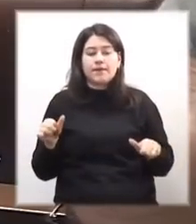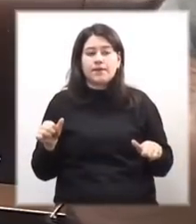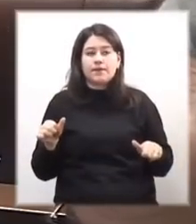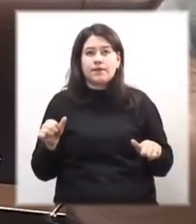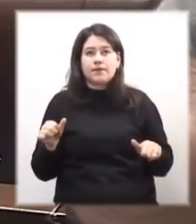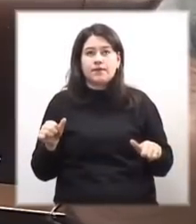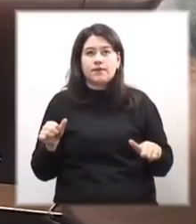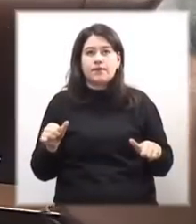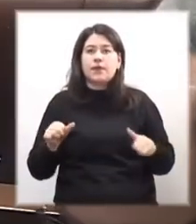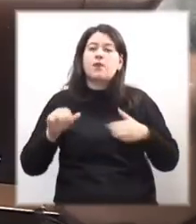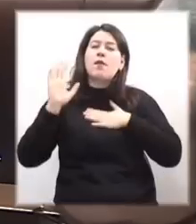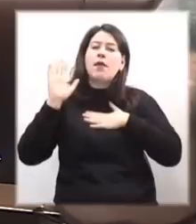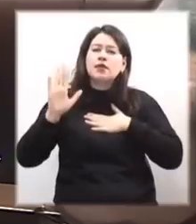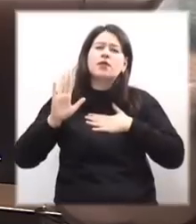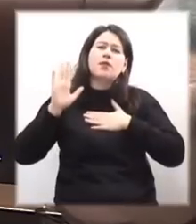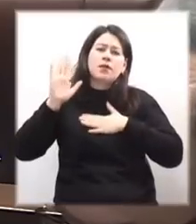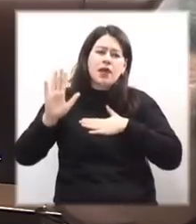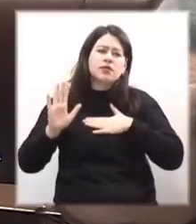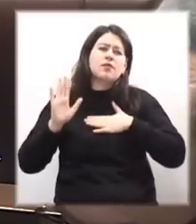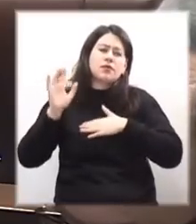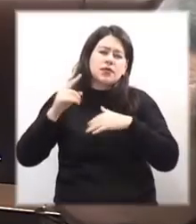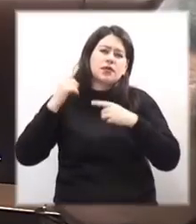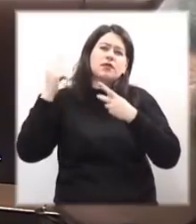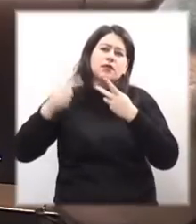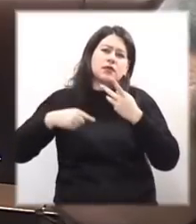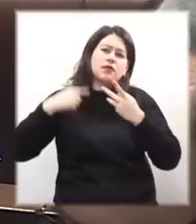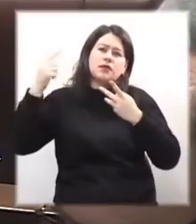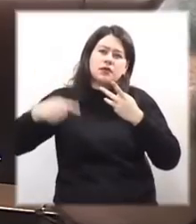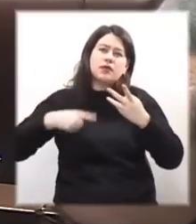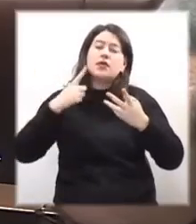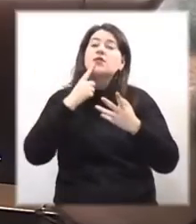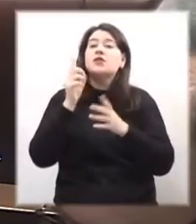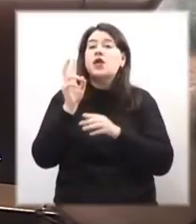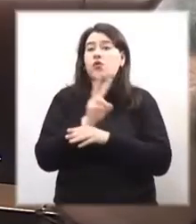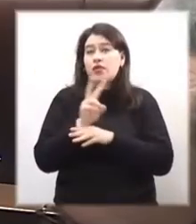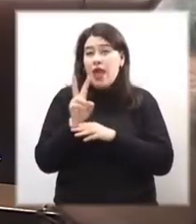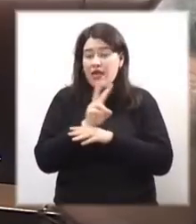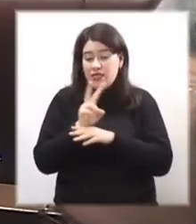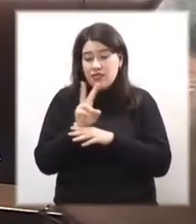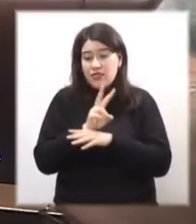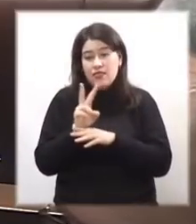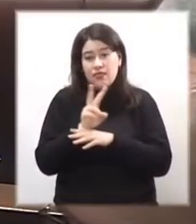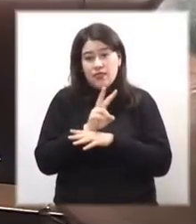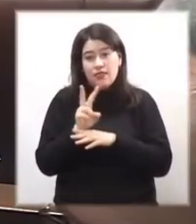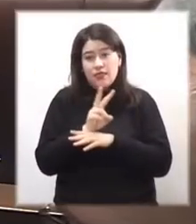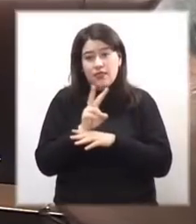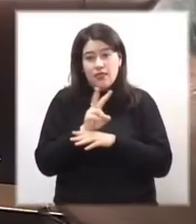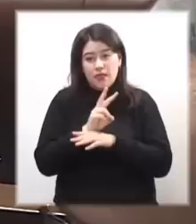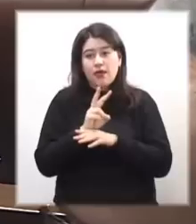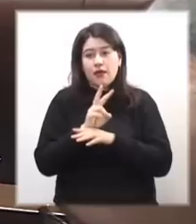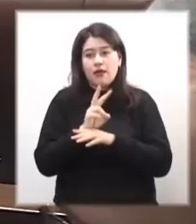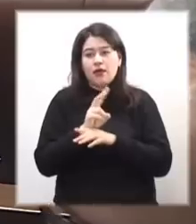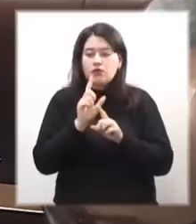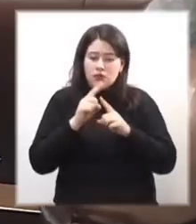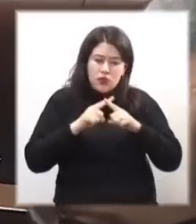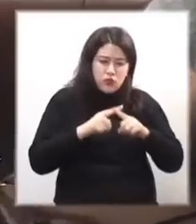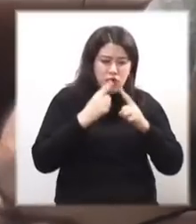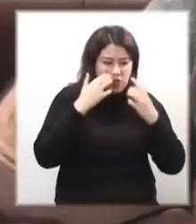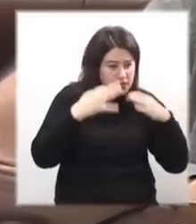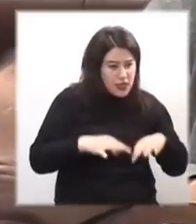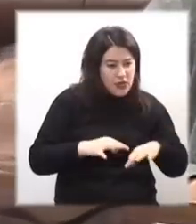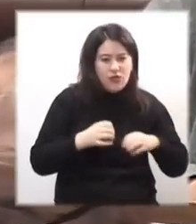un carnaval de promesas electorales en materia de seguridad pública, le habremos hecho un bien a la